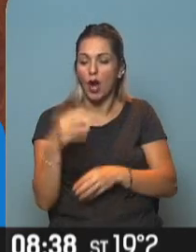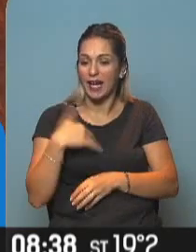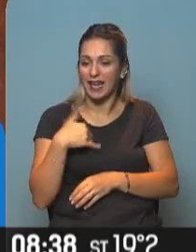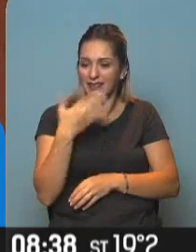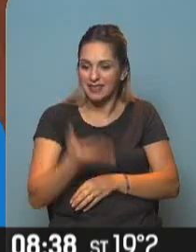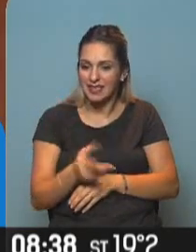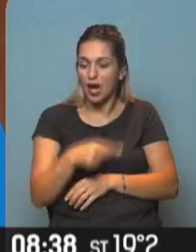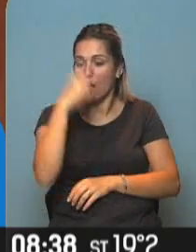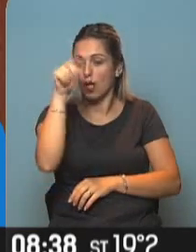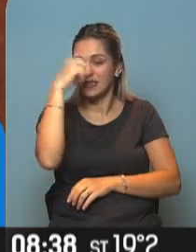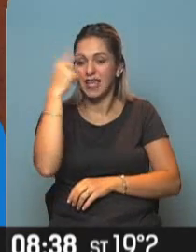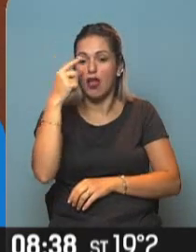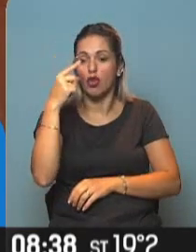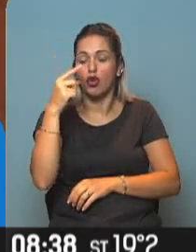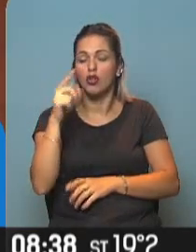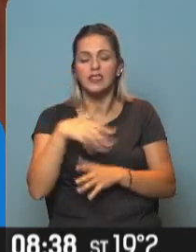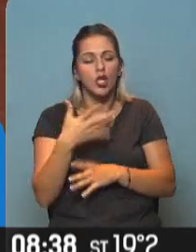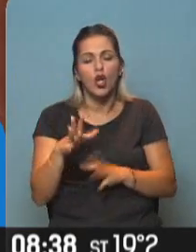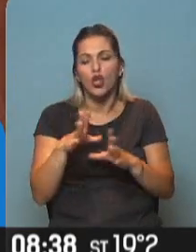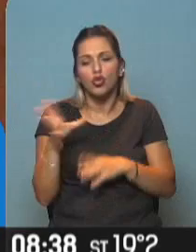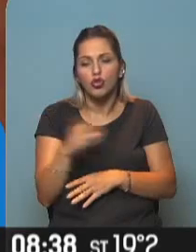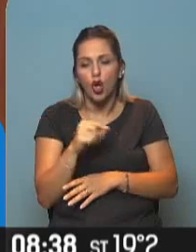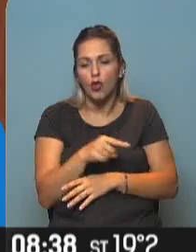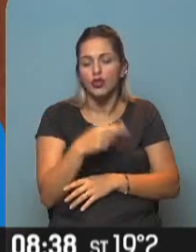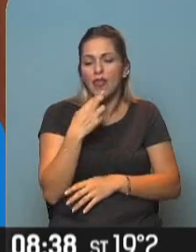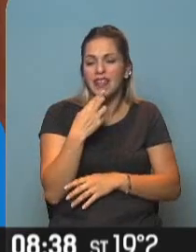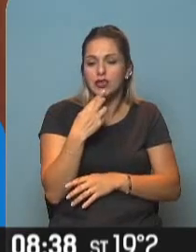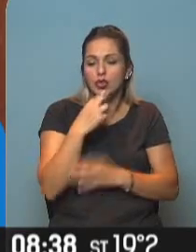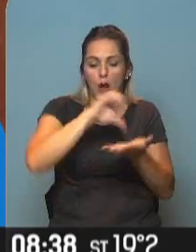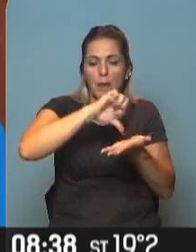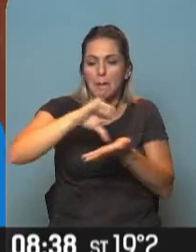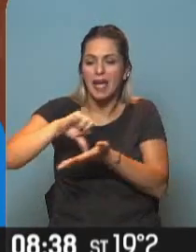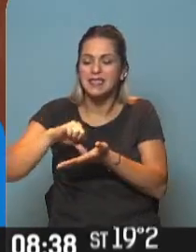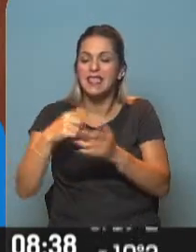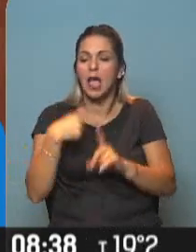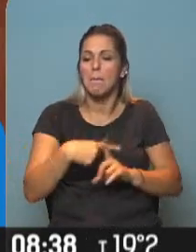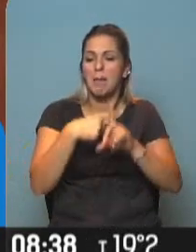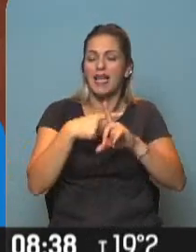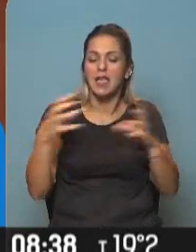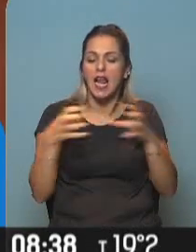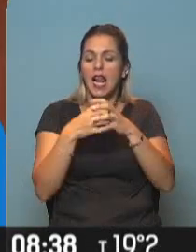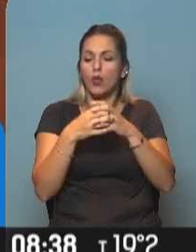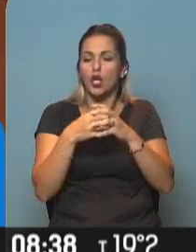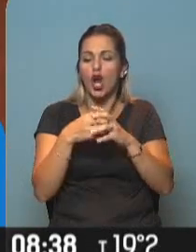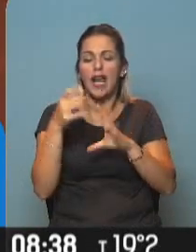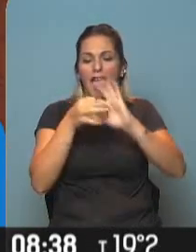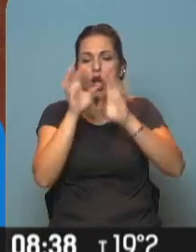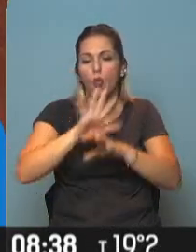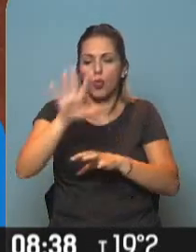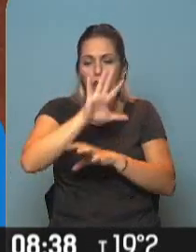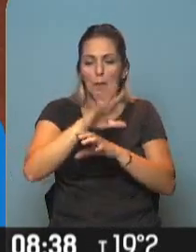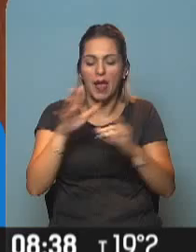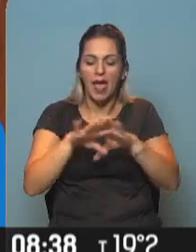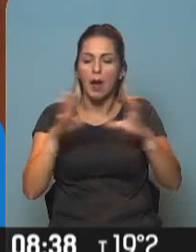nacional sino toda la mesa de los 19 países más la unión europea que conforman las mesas de trabajo hemos